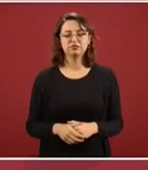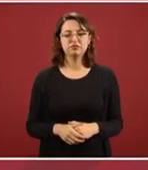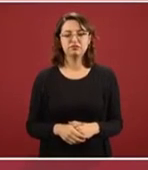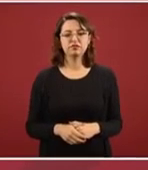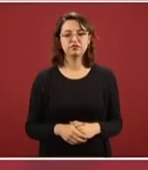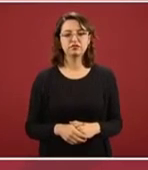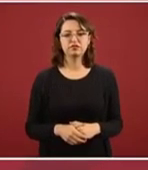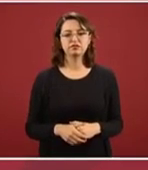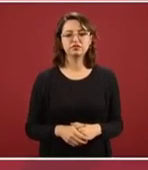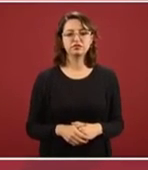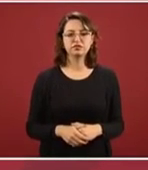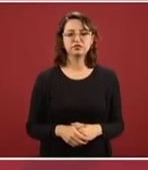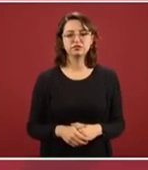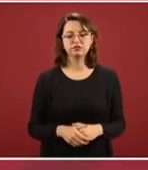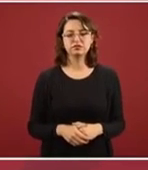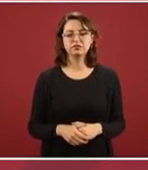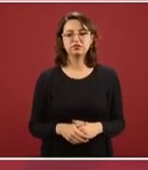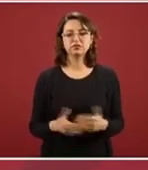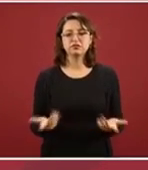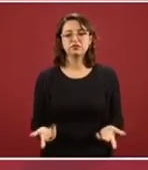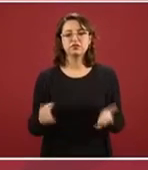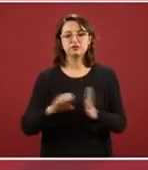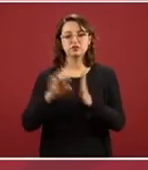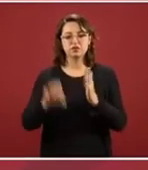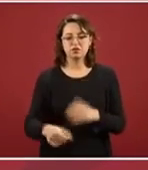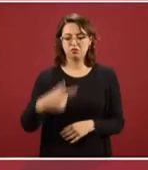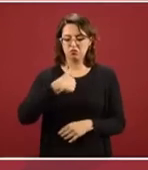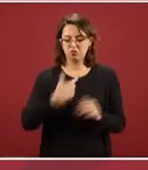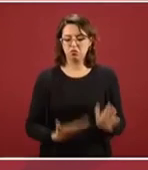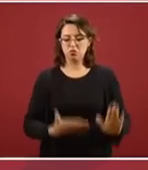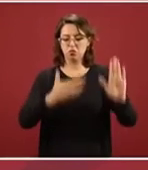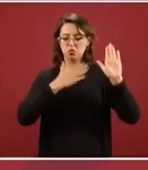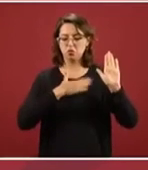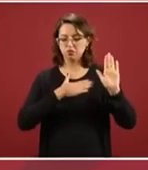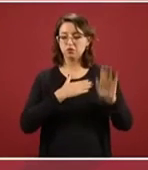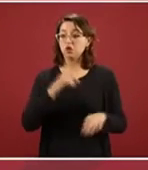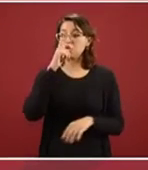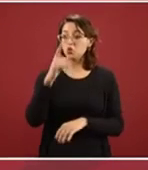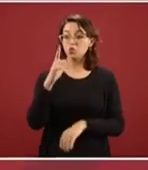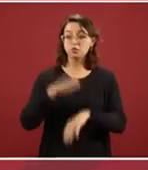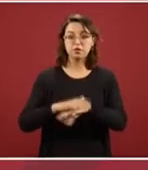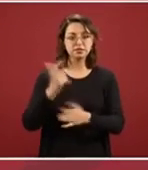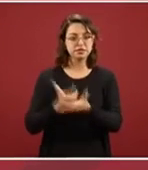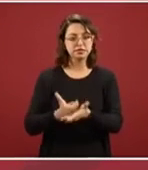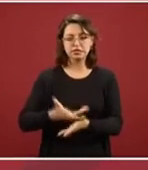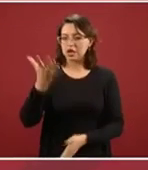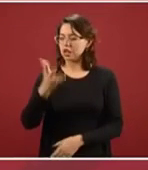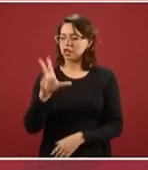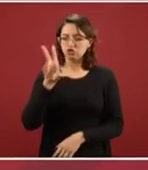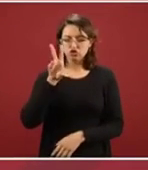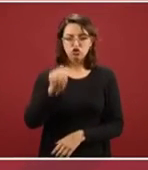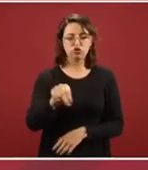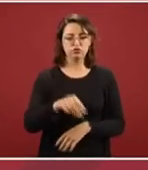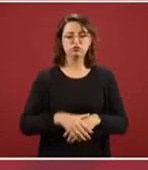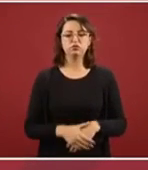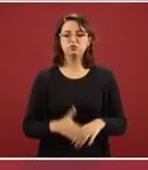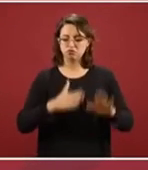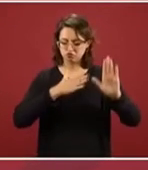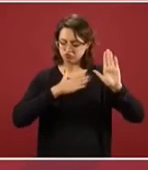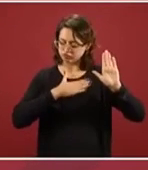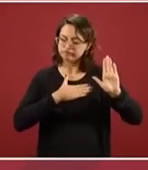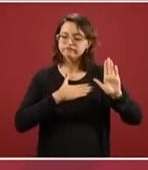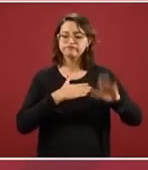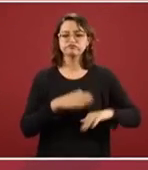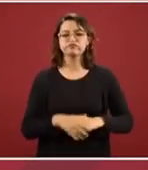nosotros nos comprometimos a que no aumentara el precio de la luz, de la energía eléctrica, en términos